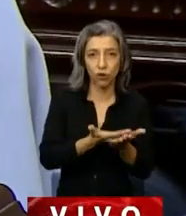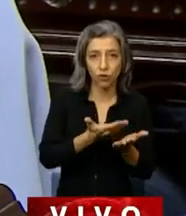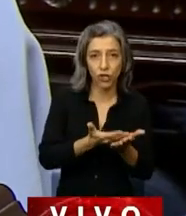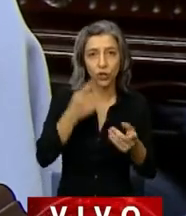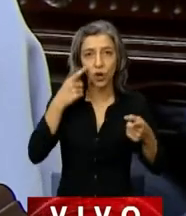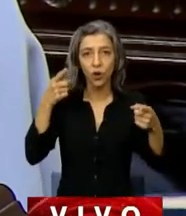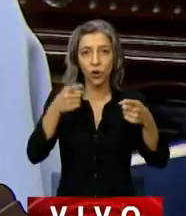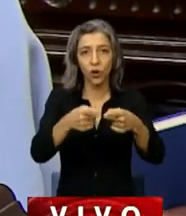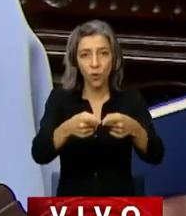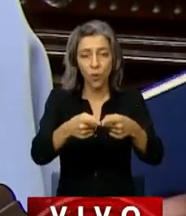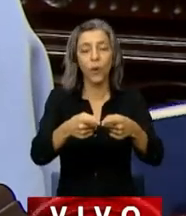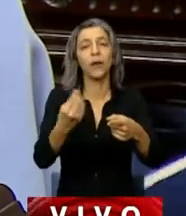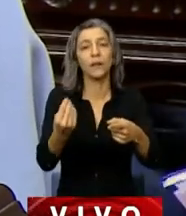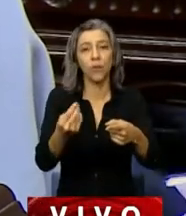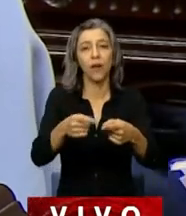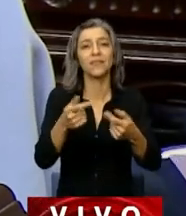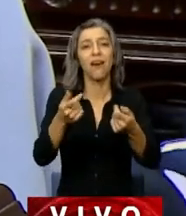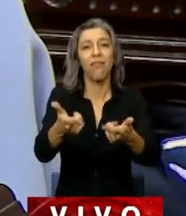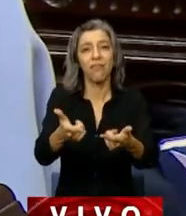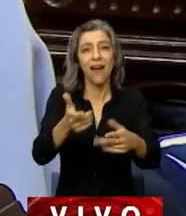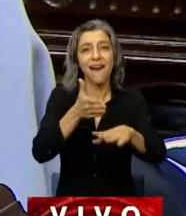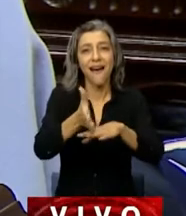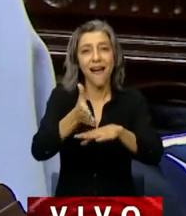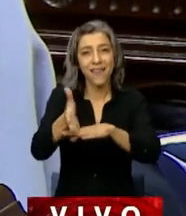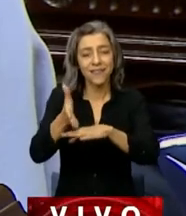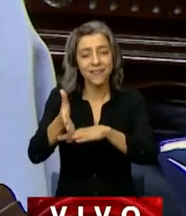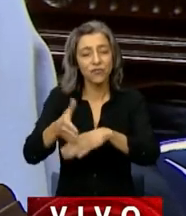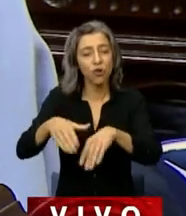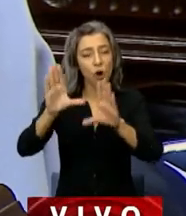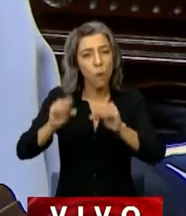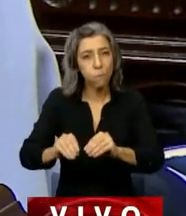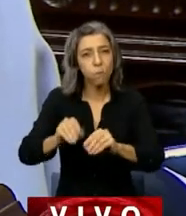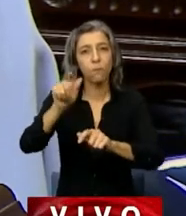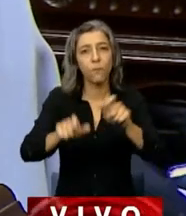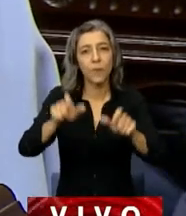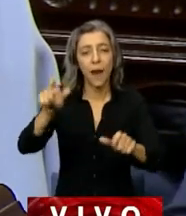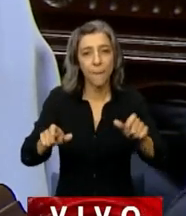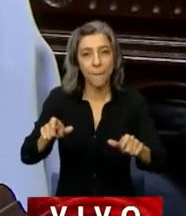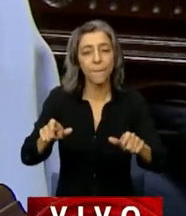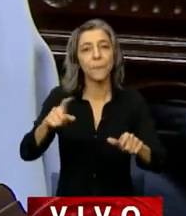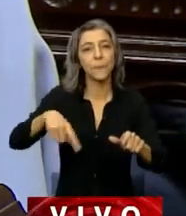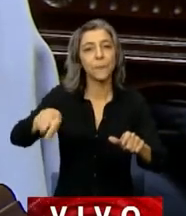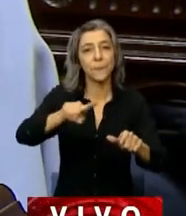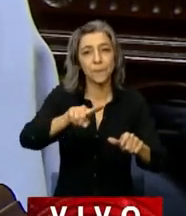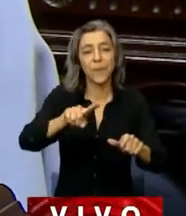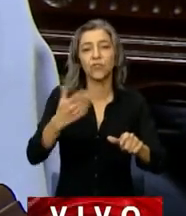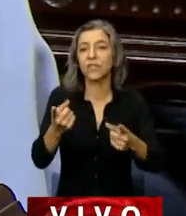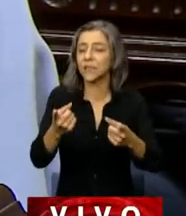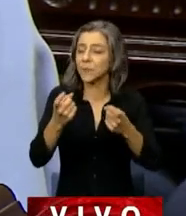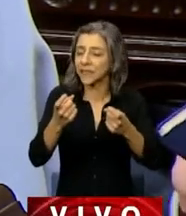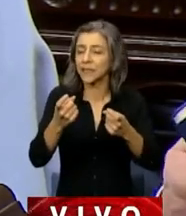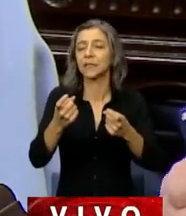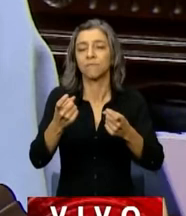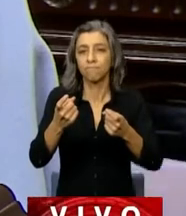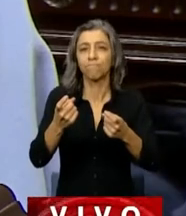el derecho al acceso a las pacientes y los pacientes a una prestación integral de